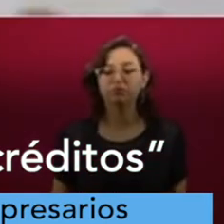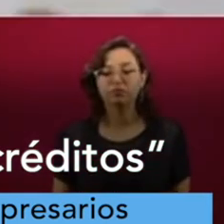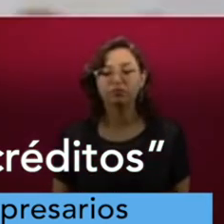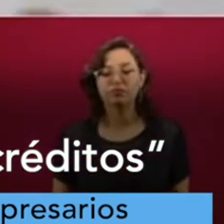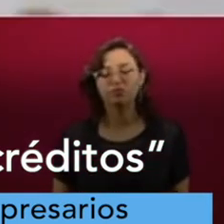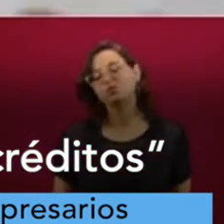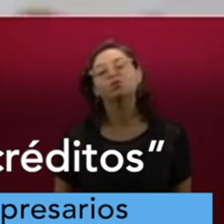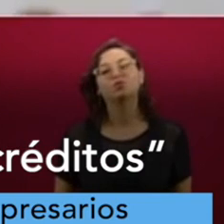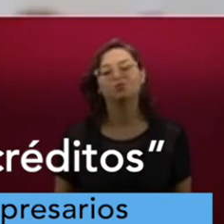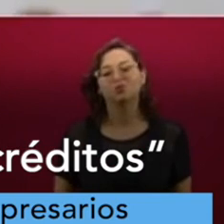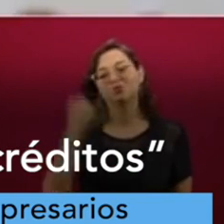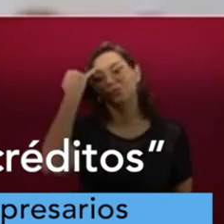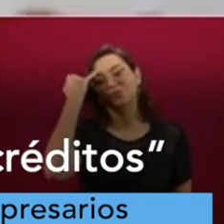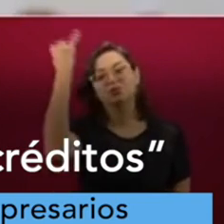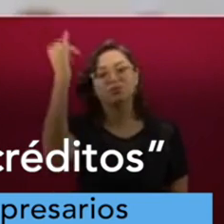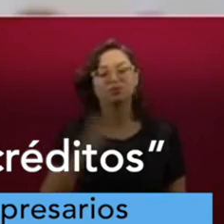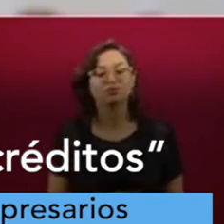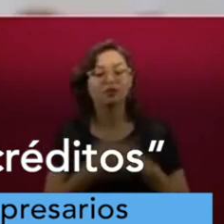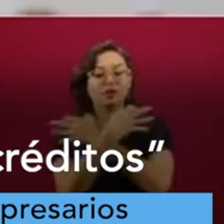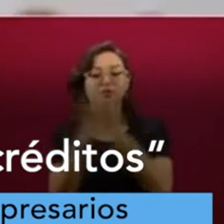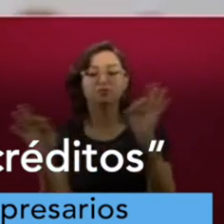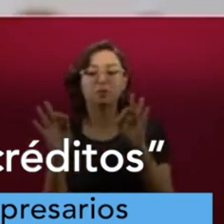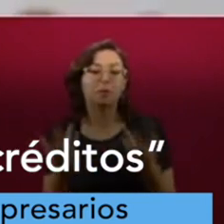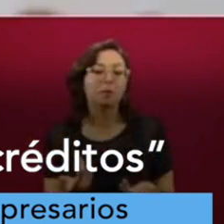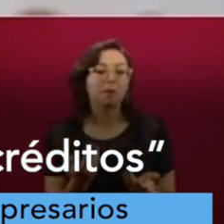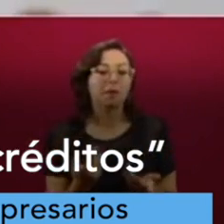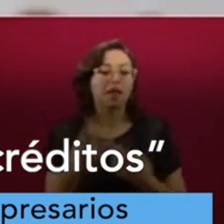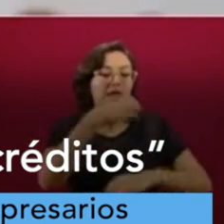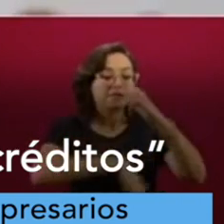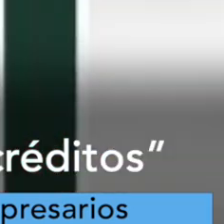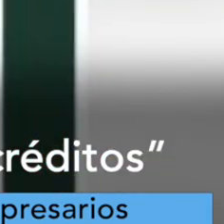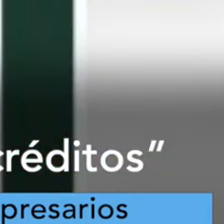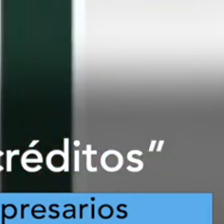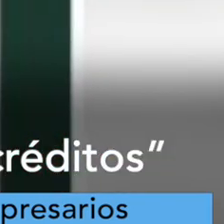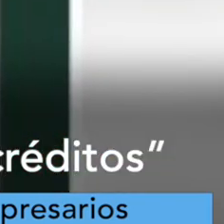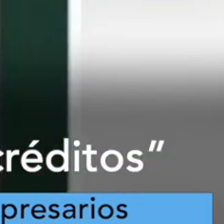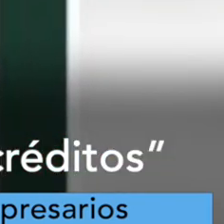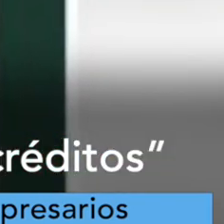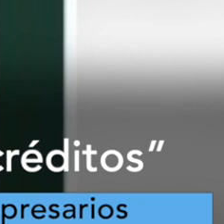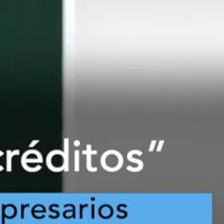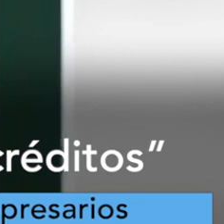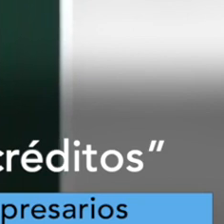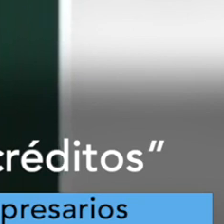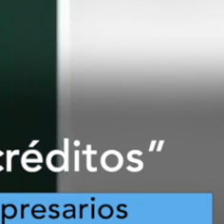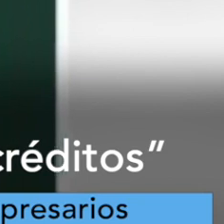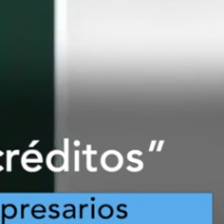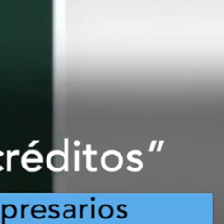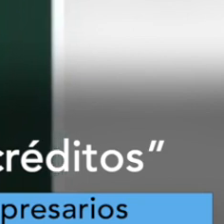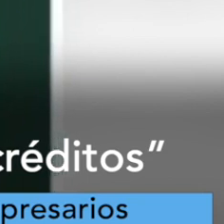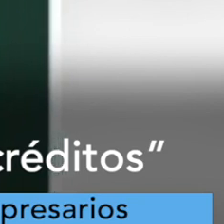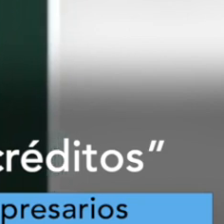sanitaria. De acuerdo a la Comisión de Quejas del INE, quien ordenó detener la entrega de cartas, se estaba violando el artículo